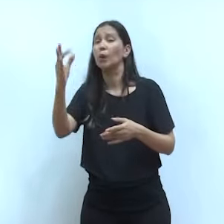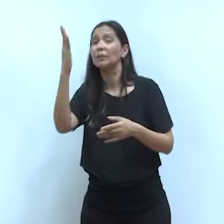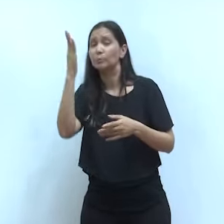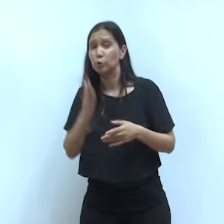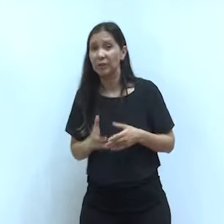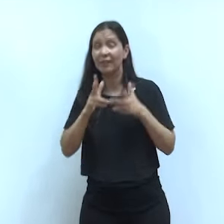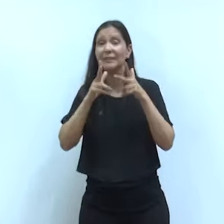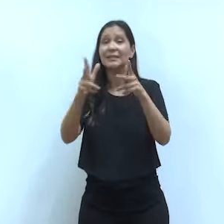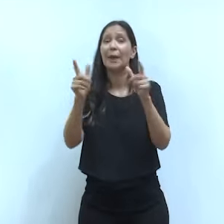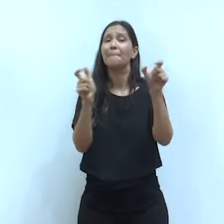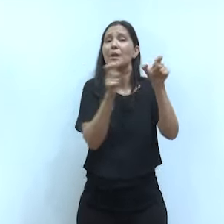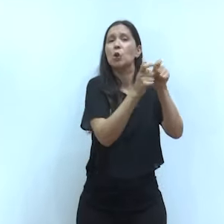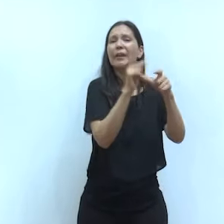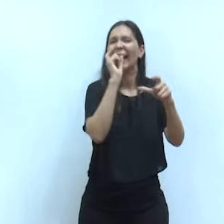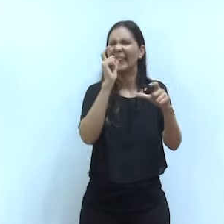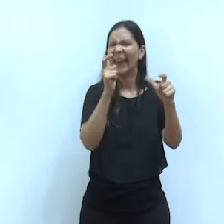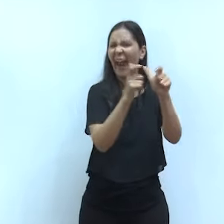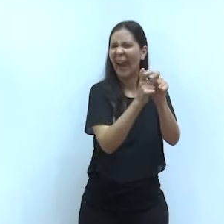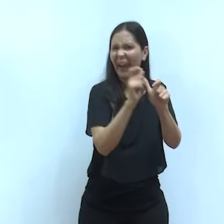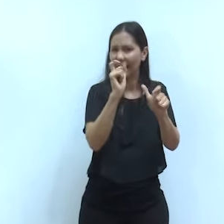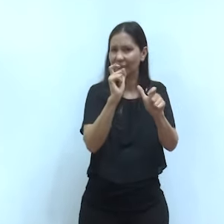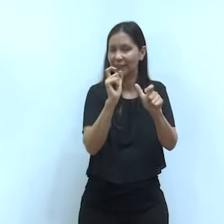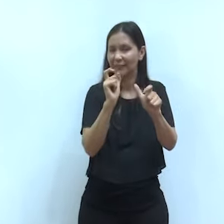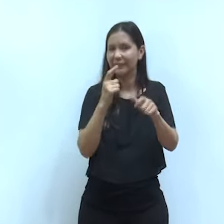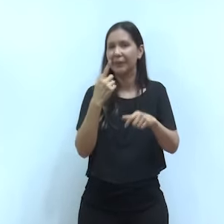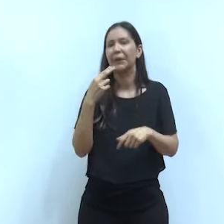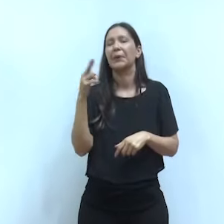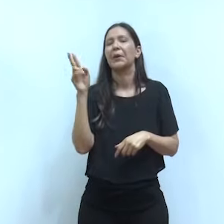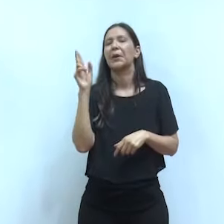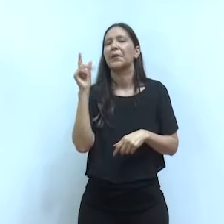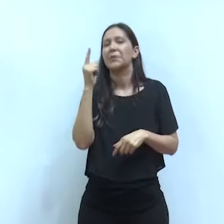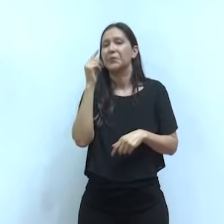esa minoría feministas